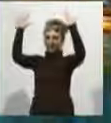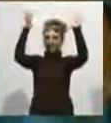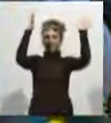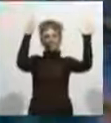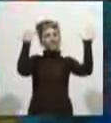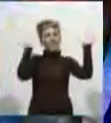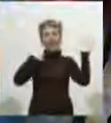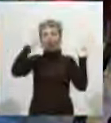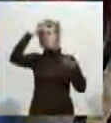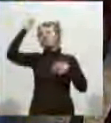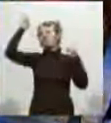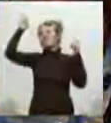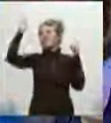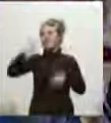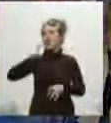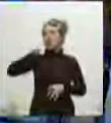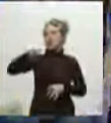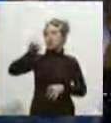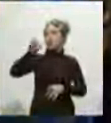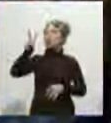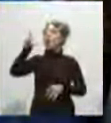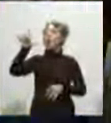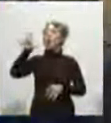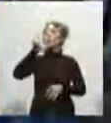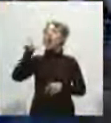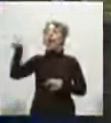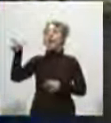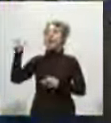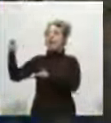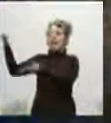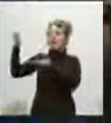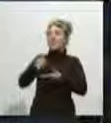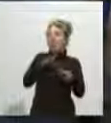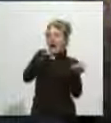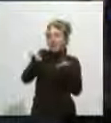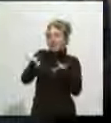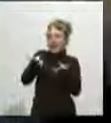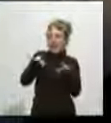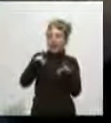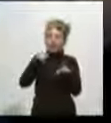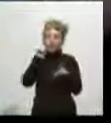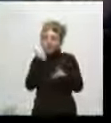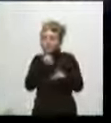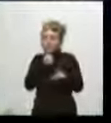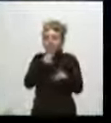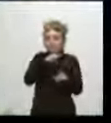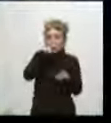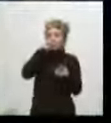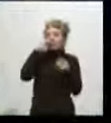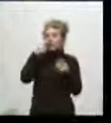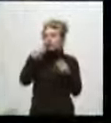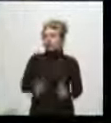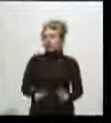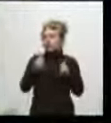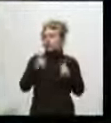Aquí tenemos al drag Shoul. Nos llevó sin duda alguna a esa tierra de misterio, de buenos olores, de buenos paisajes